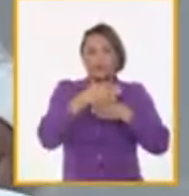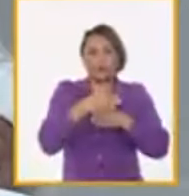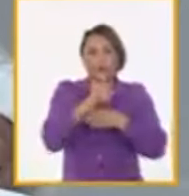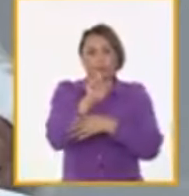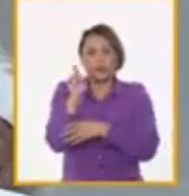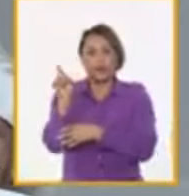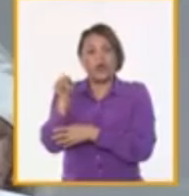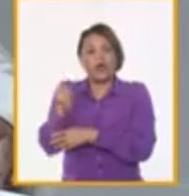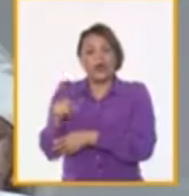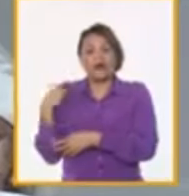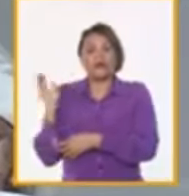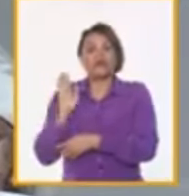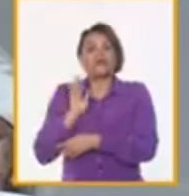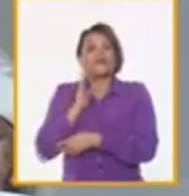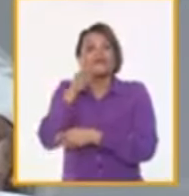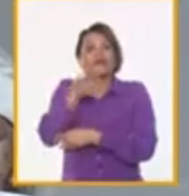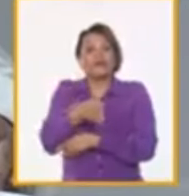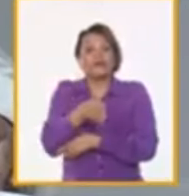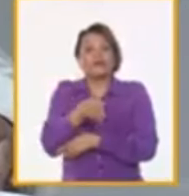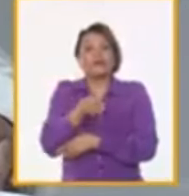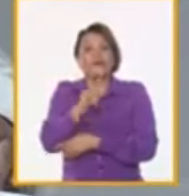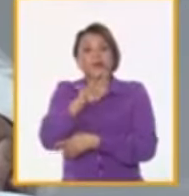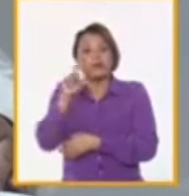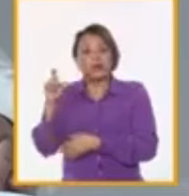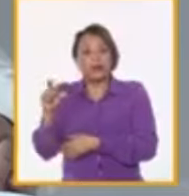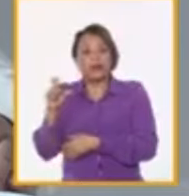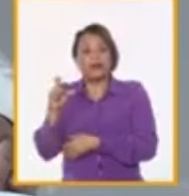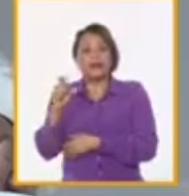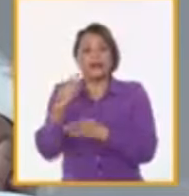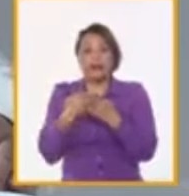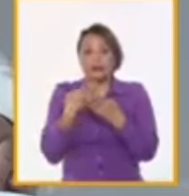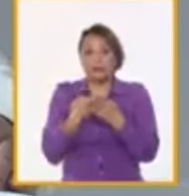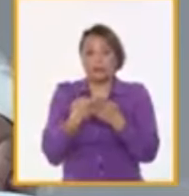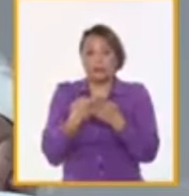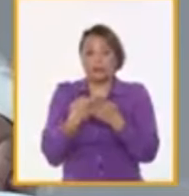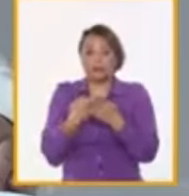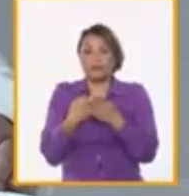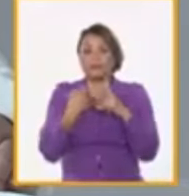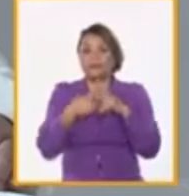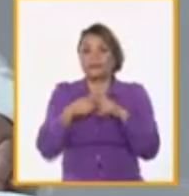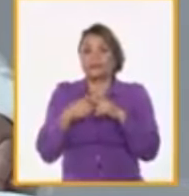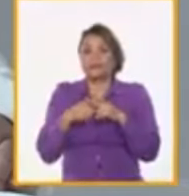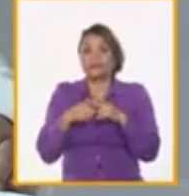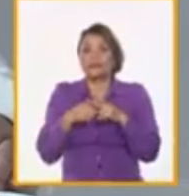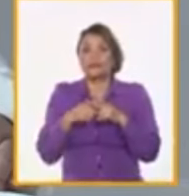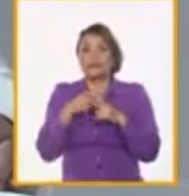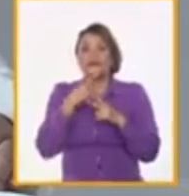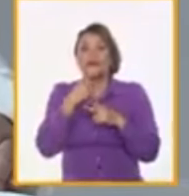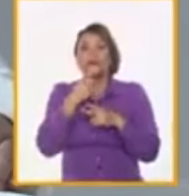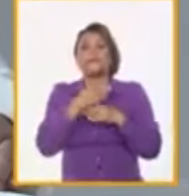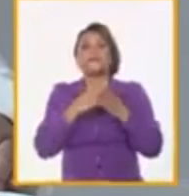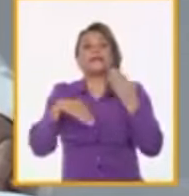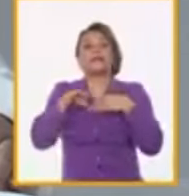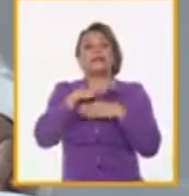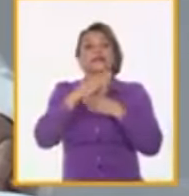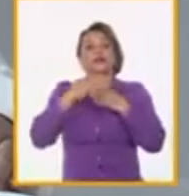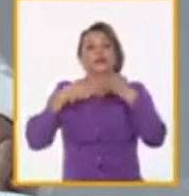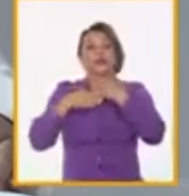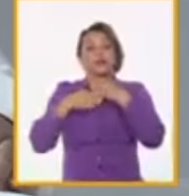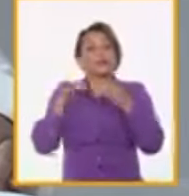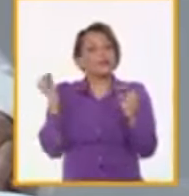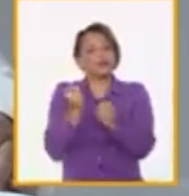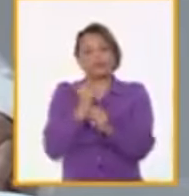venir de Villa Clara y la empresa de electromecánica del MICON de Villa Clara está haciendo un trabajo